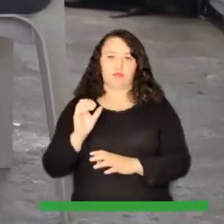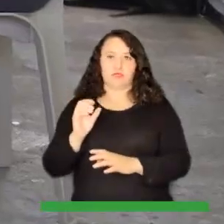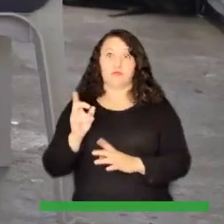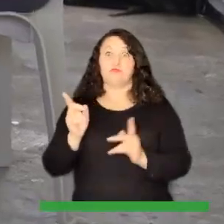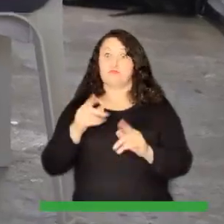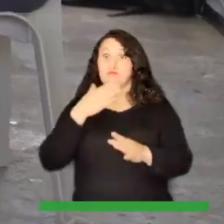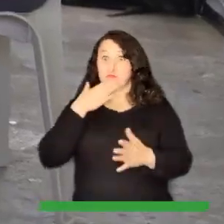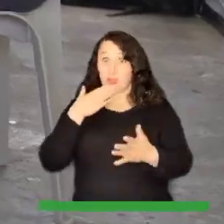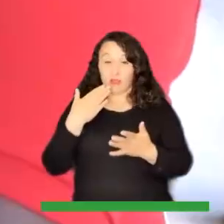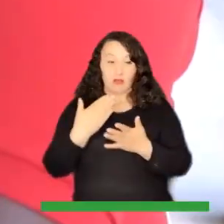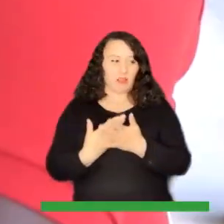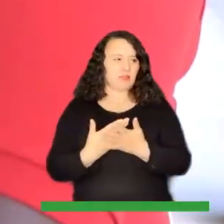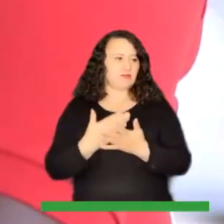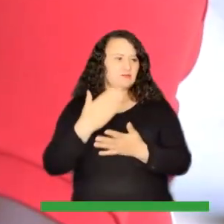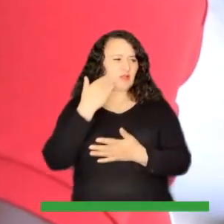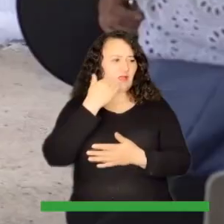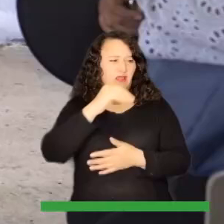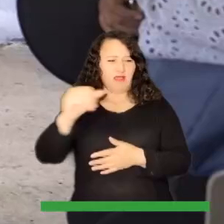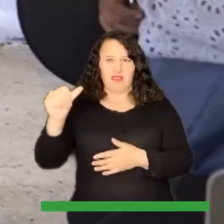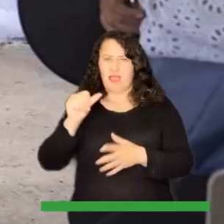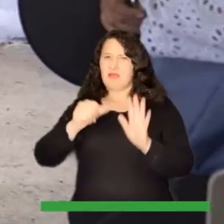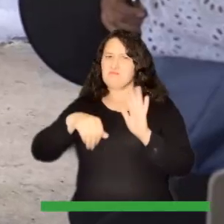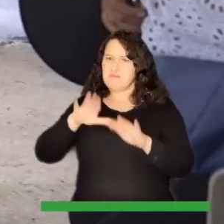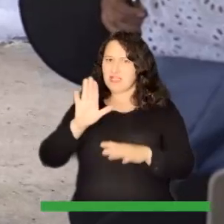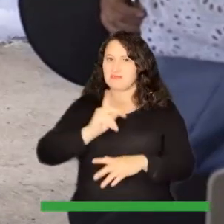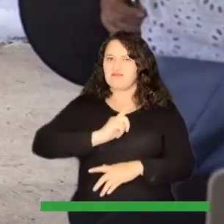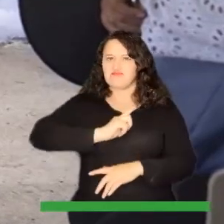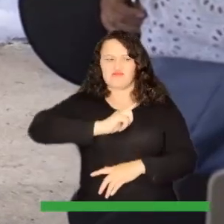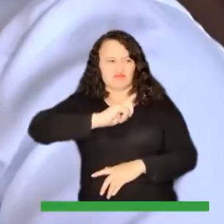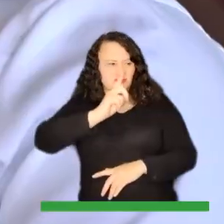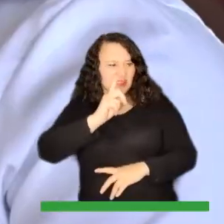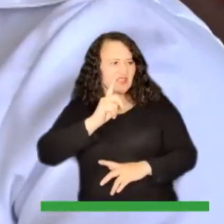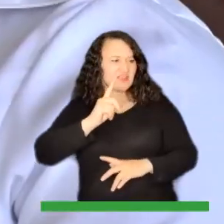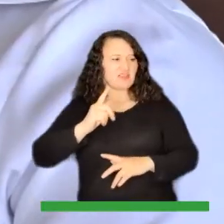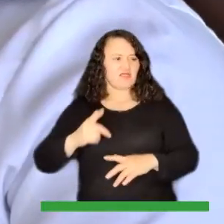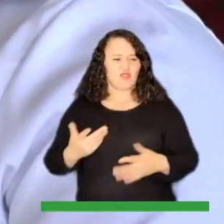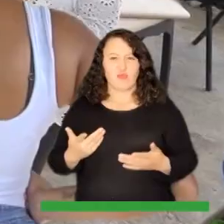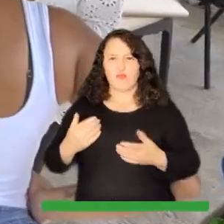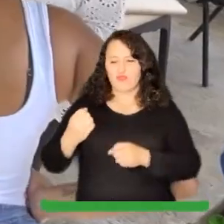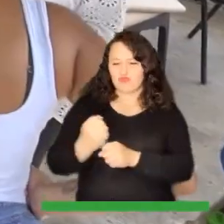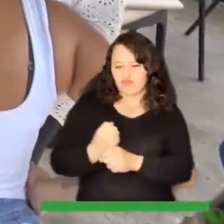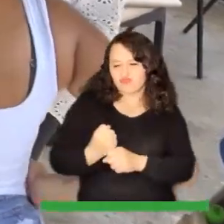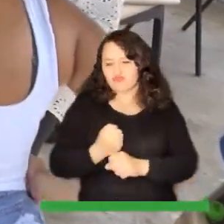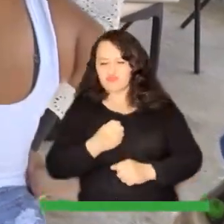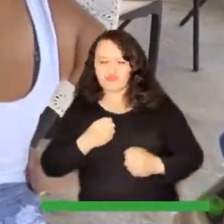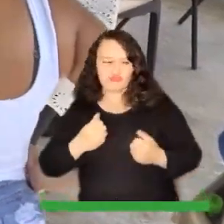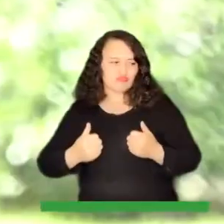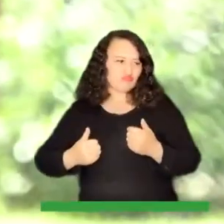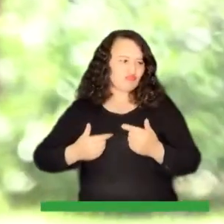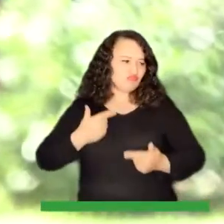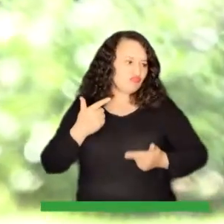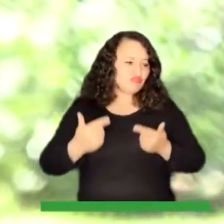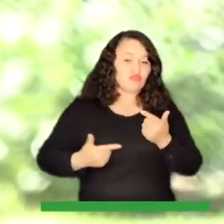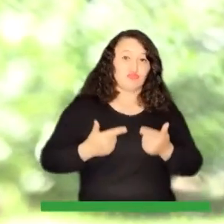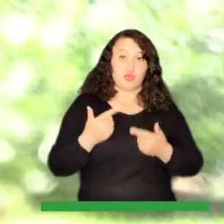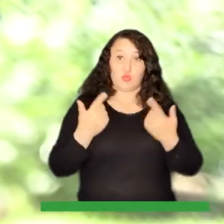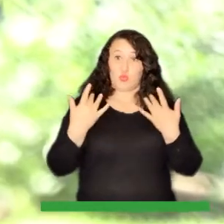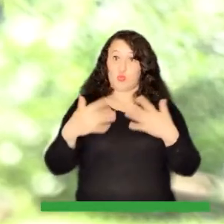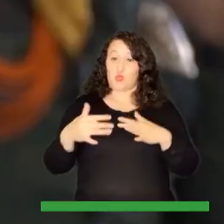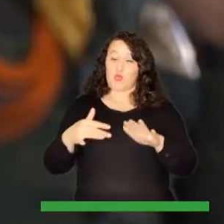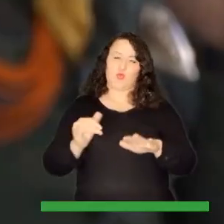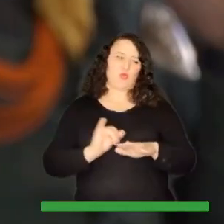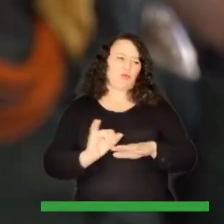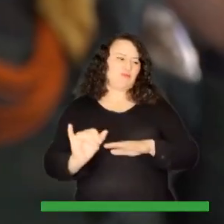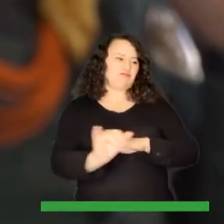porque hemos visto en cada uno de los espacios que son ellas las que lideran y que ponen el ritmo para que este trabajo se pueda hacer. Y definitivamente